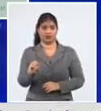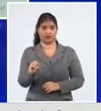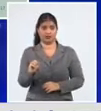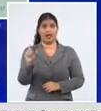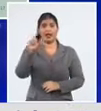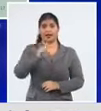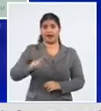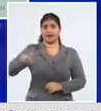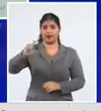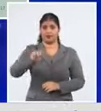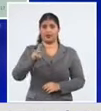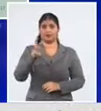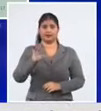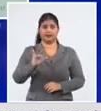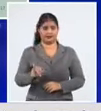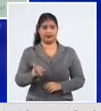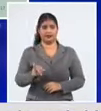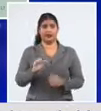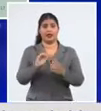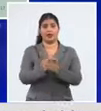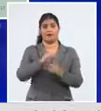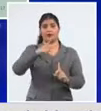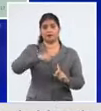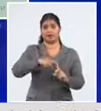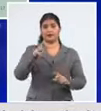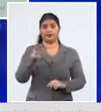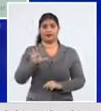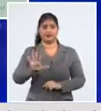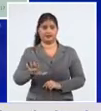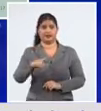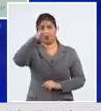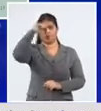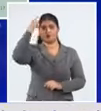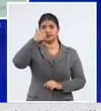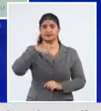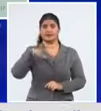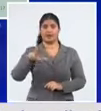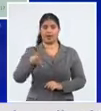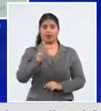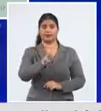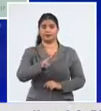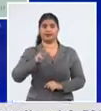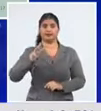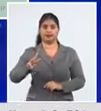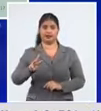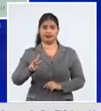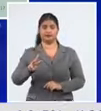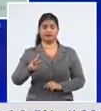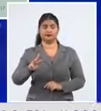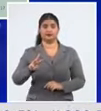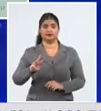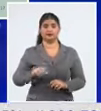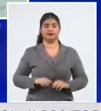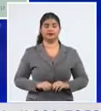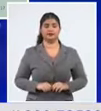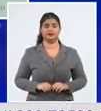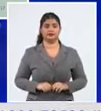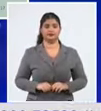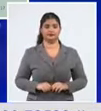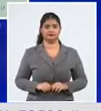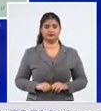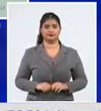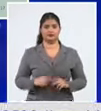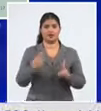Caimanera, 36. Manuel Tames, 35. El Salvador, 33. Maicí, 30. Yateras, 14. Y Mías,